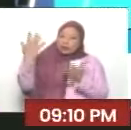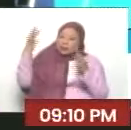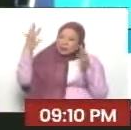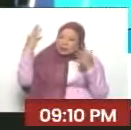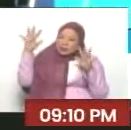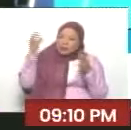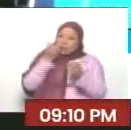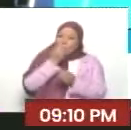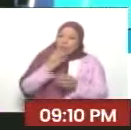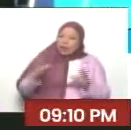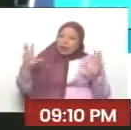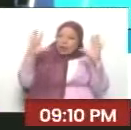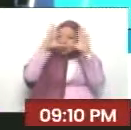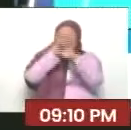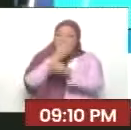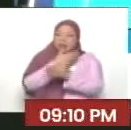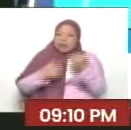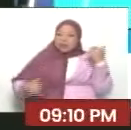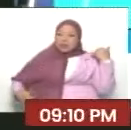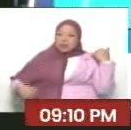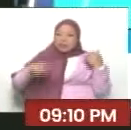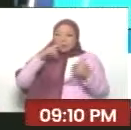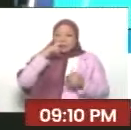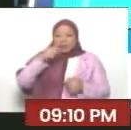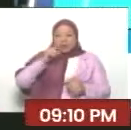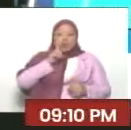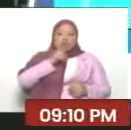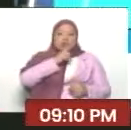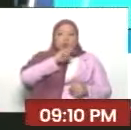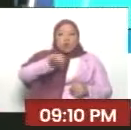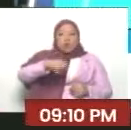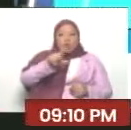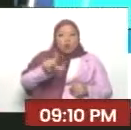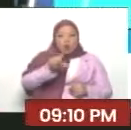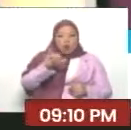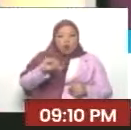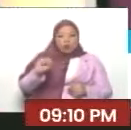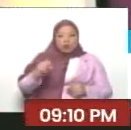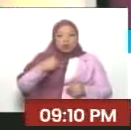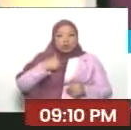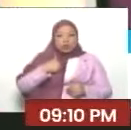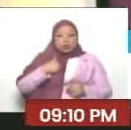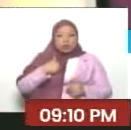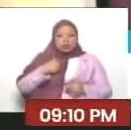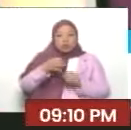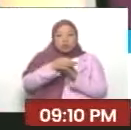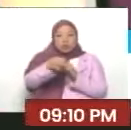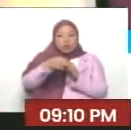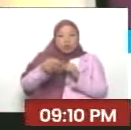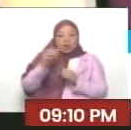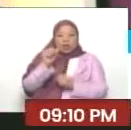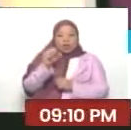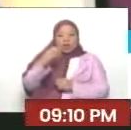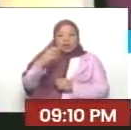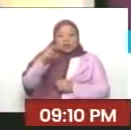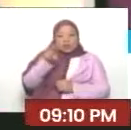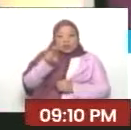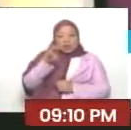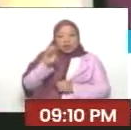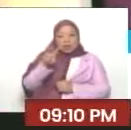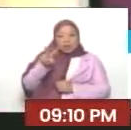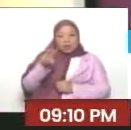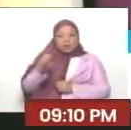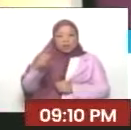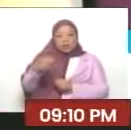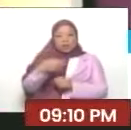Buenas noches, presidente. Mi nombre es Julio García, soy productor de Caucagua, municipio Acedo del estado Miranda,